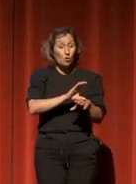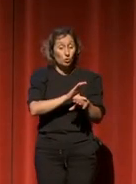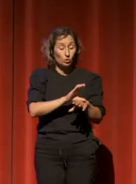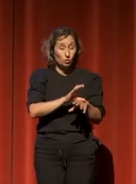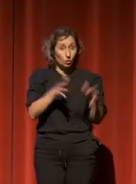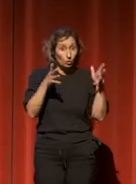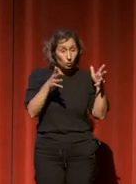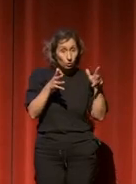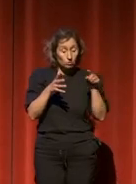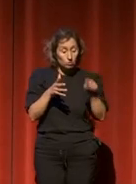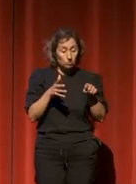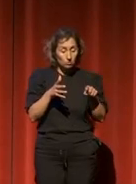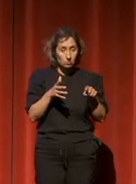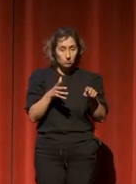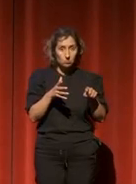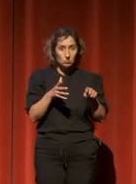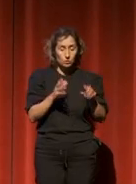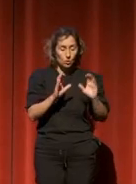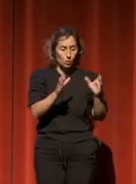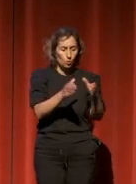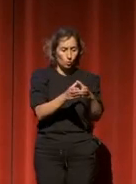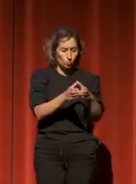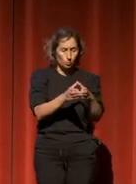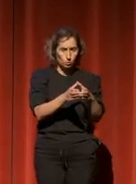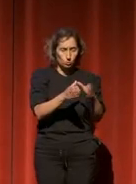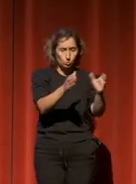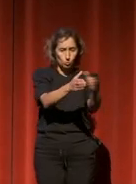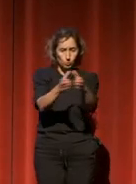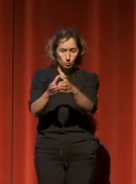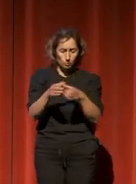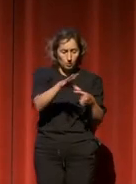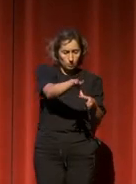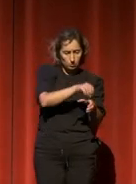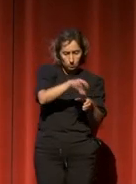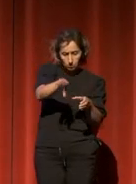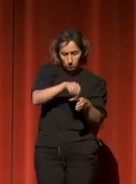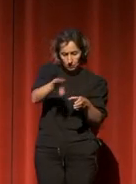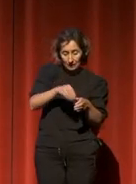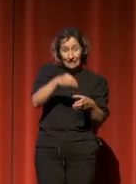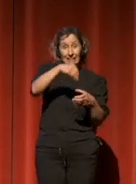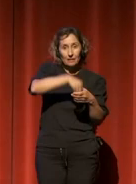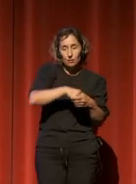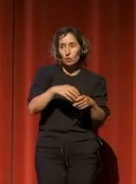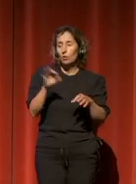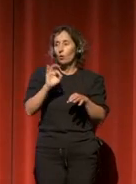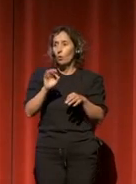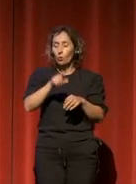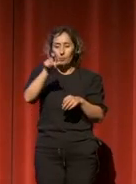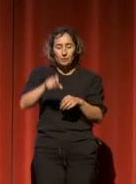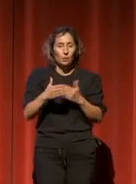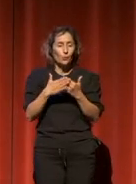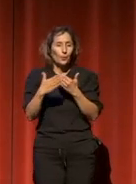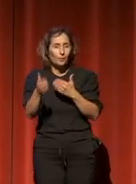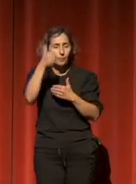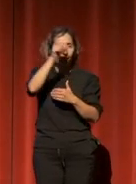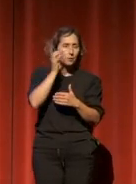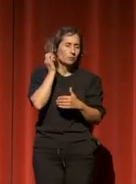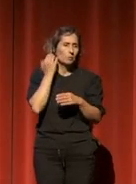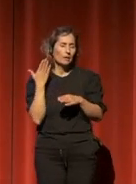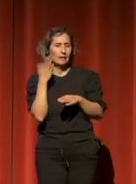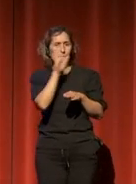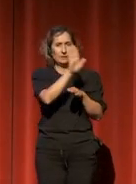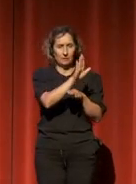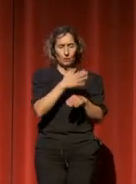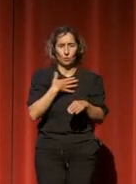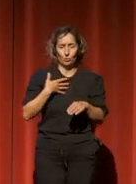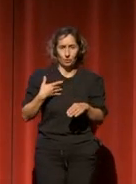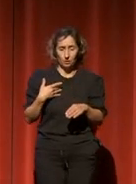cuales se reúne a diferentes grupos eh que funcionan en la biblioteca vecinos vecinas que quieren estar representados y que